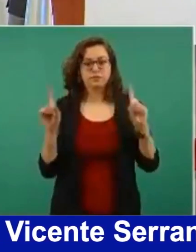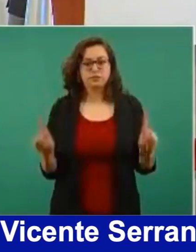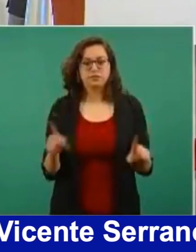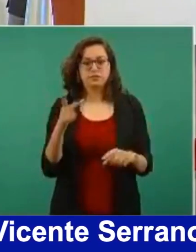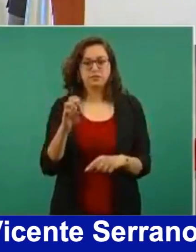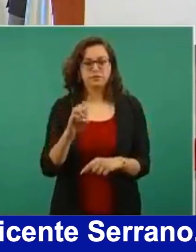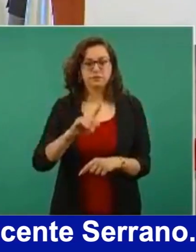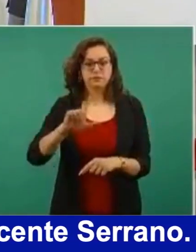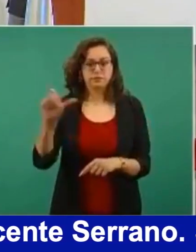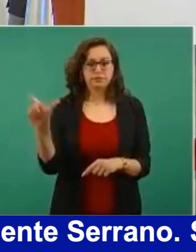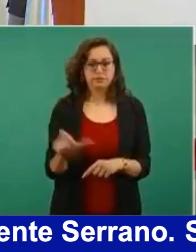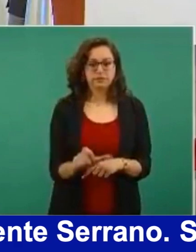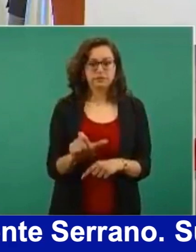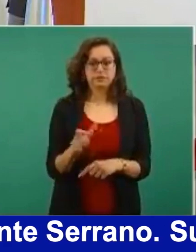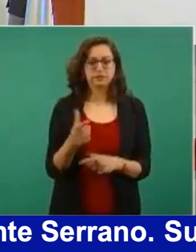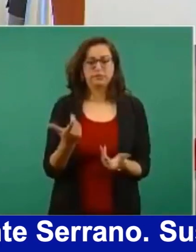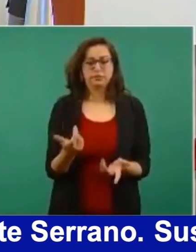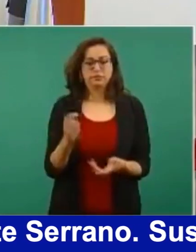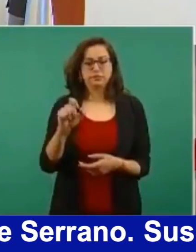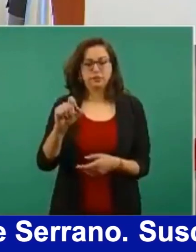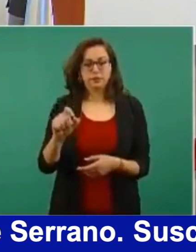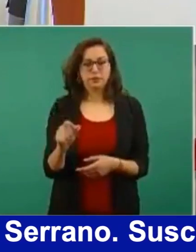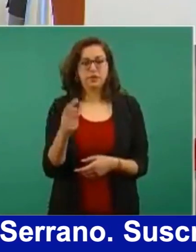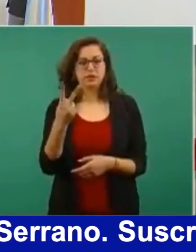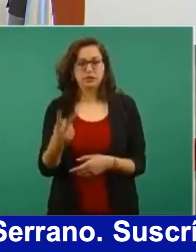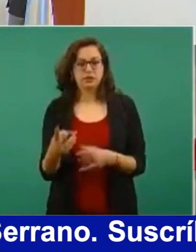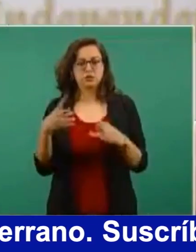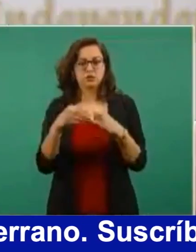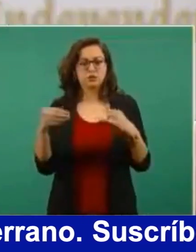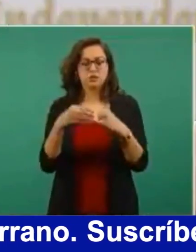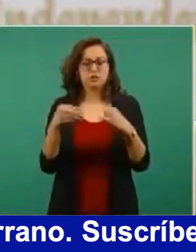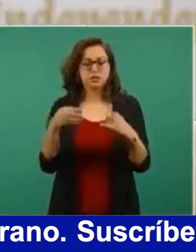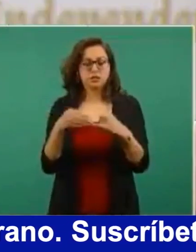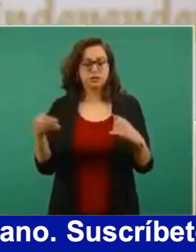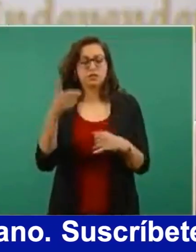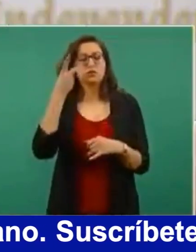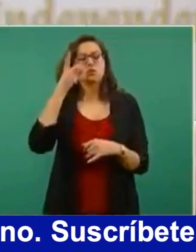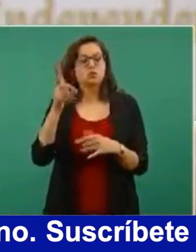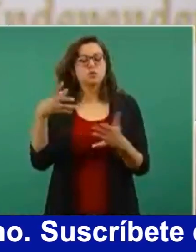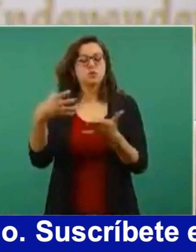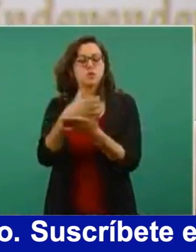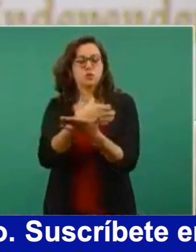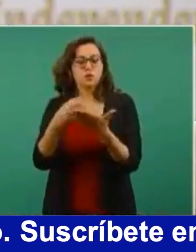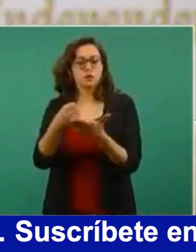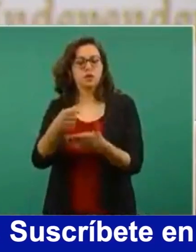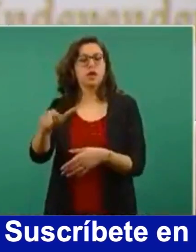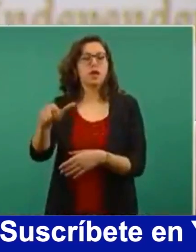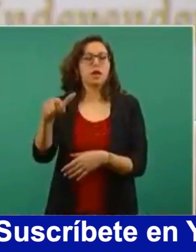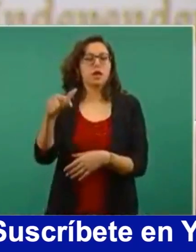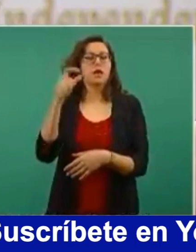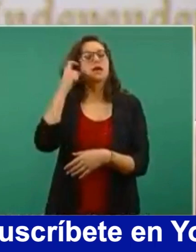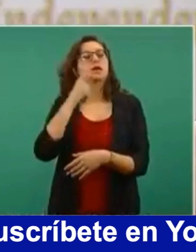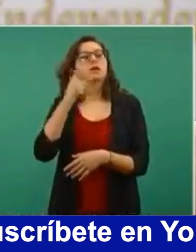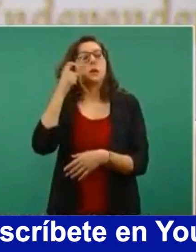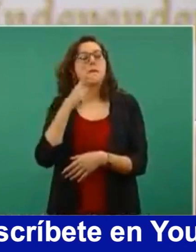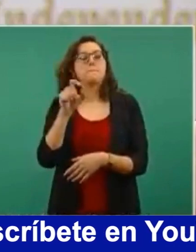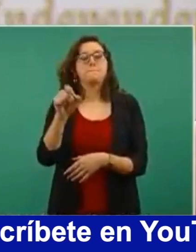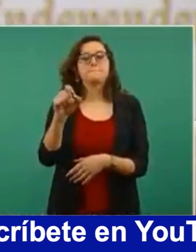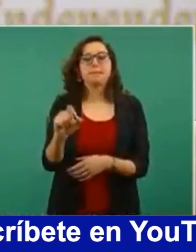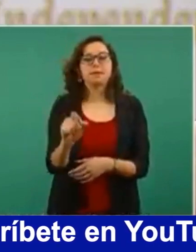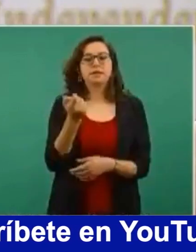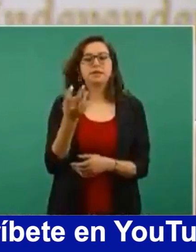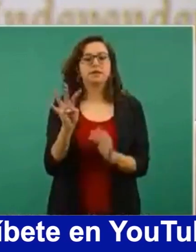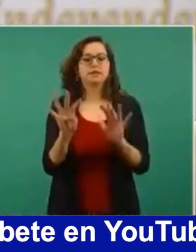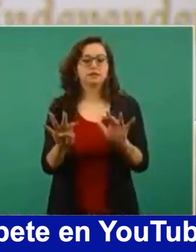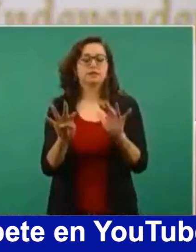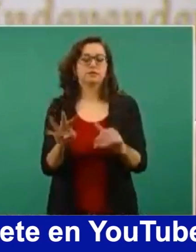en los precios de los gasolineros carreros pues esto llamó mucho la atención el hecho de tener un joven ahí